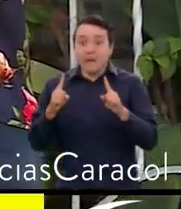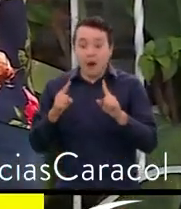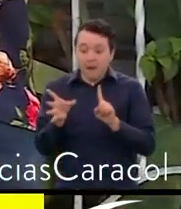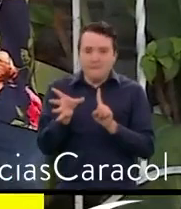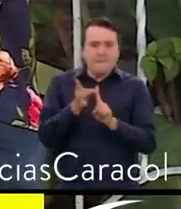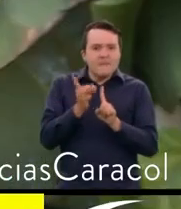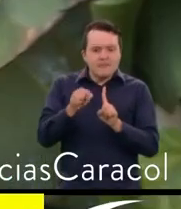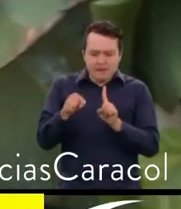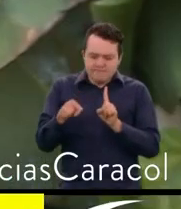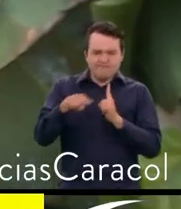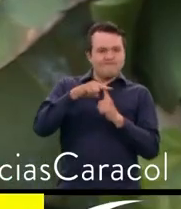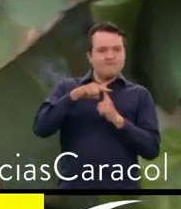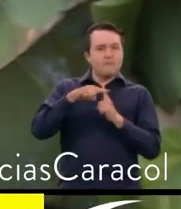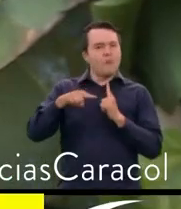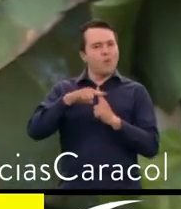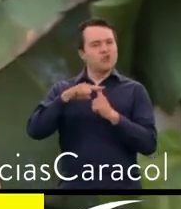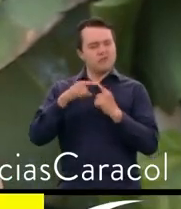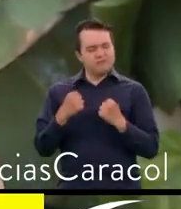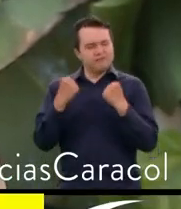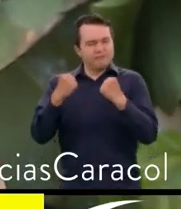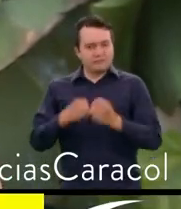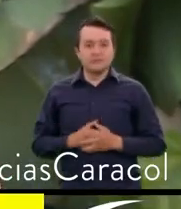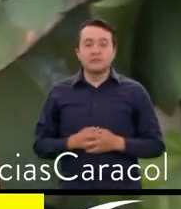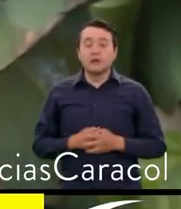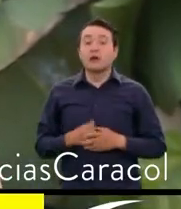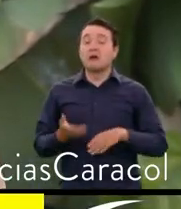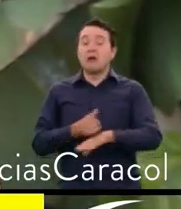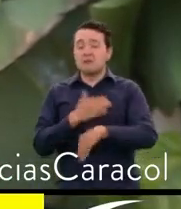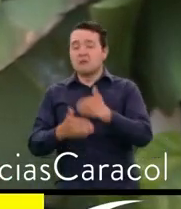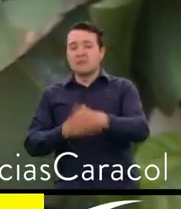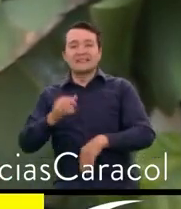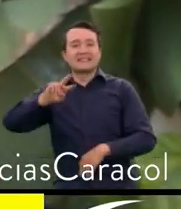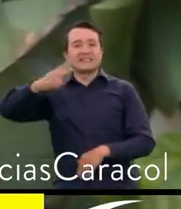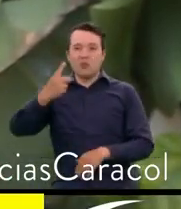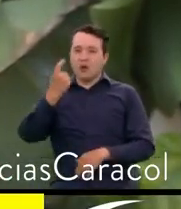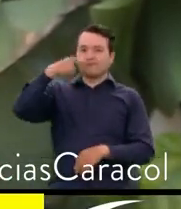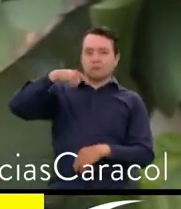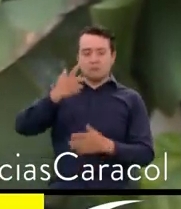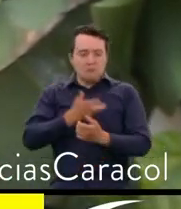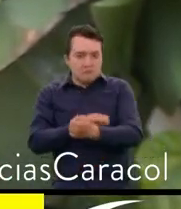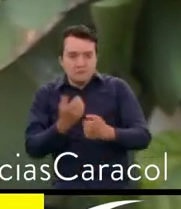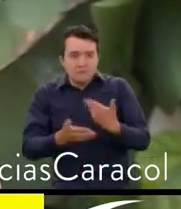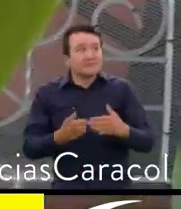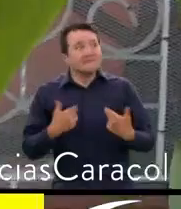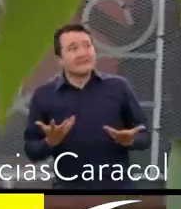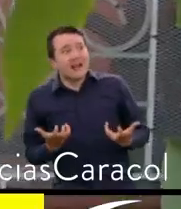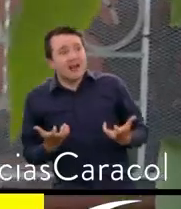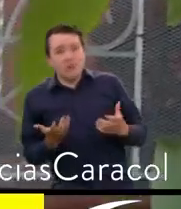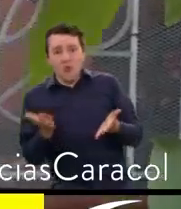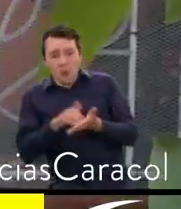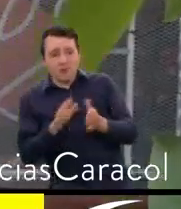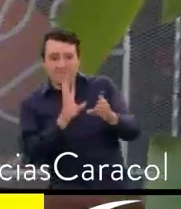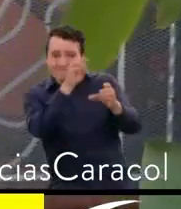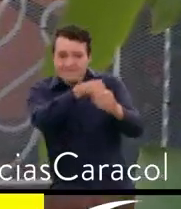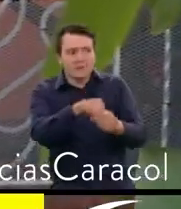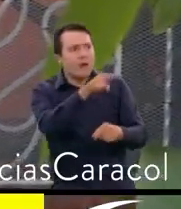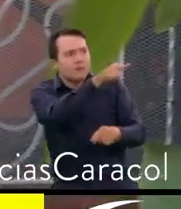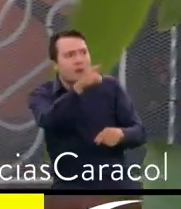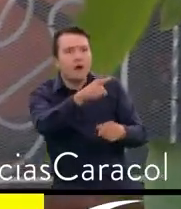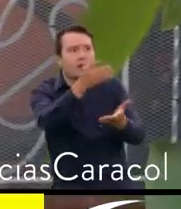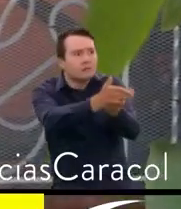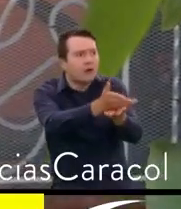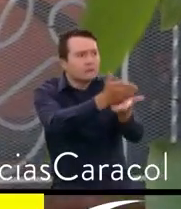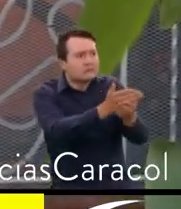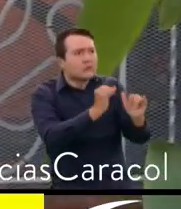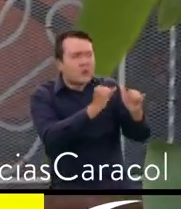días ya bueno ya que lleven la la segunda prueba que ya quería volver a trabajar tenía mis compañeras que también estaban cayendo y no